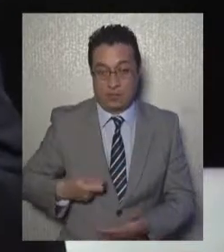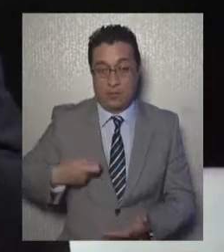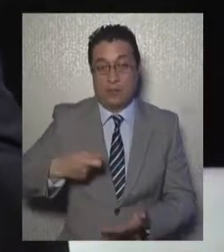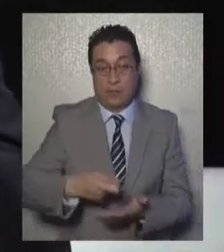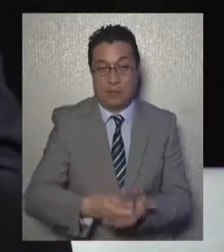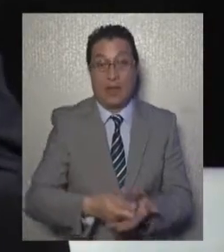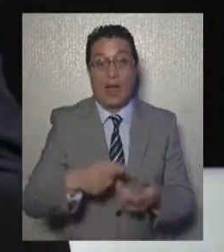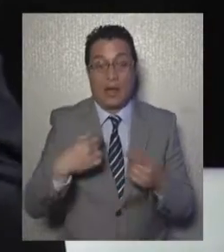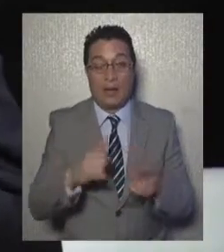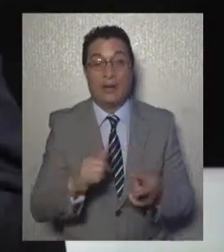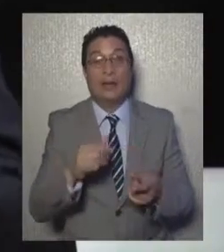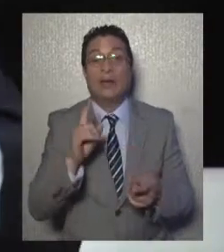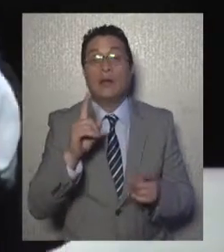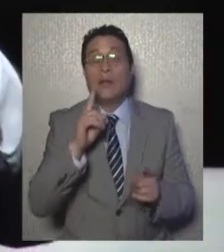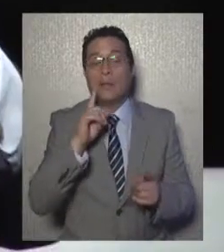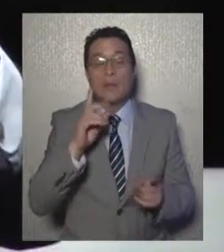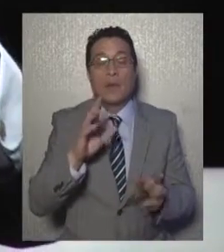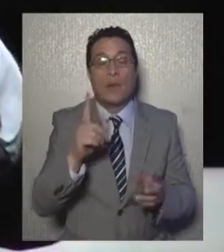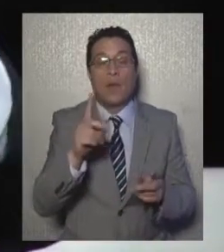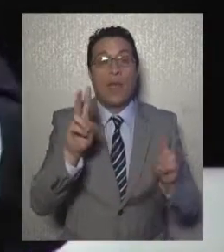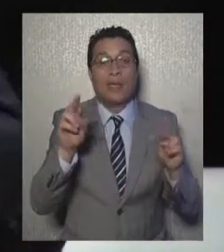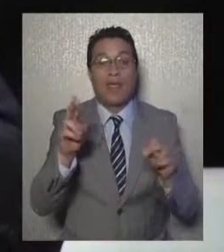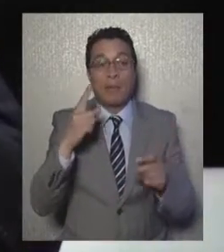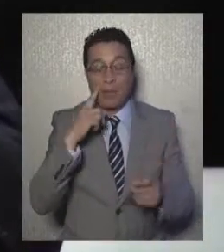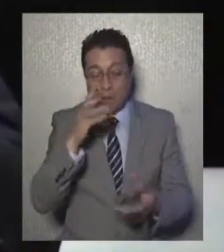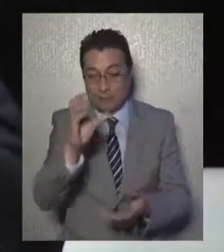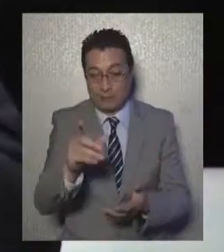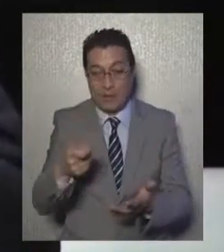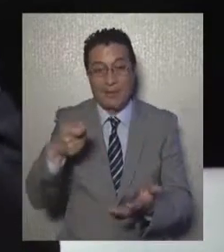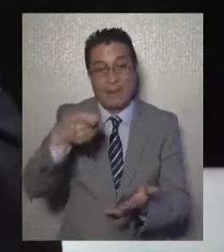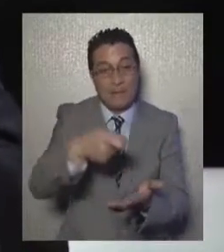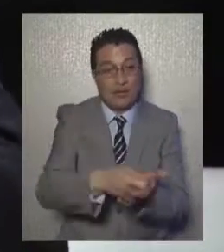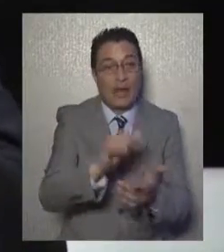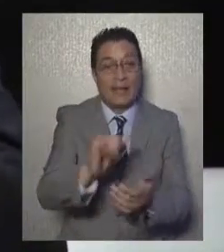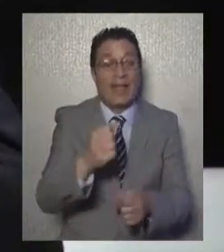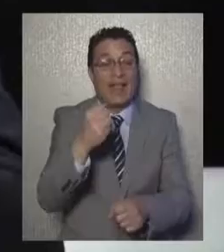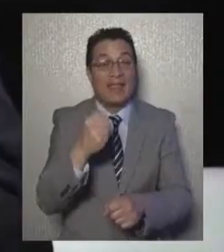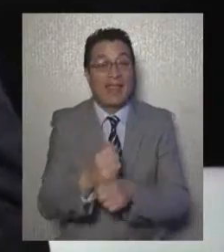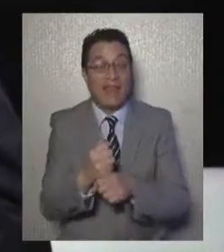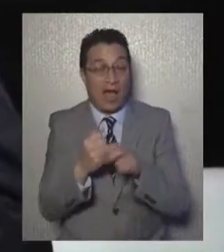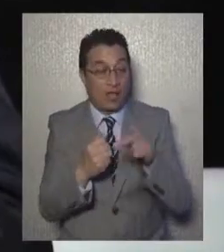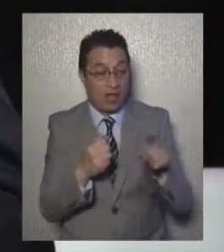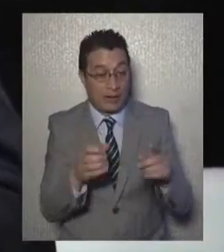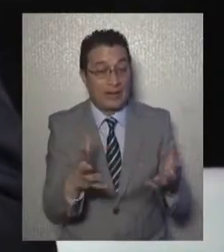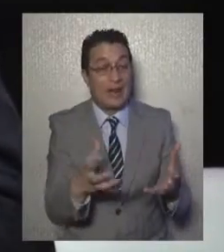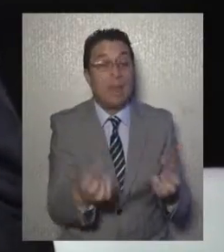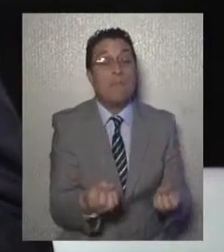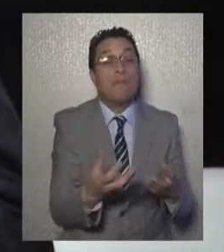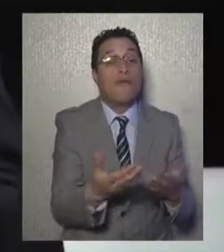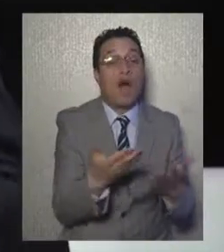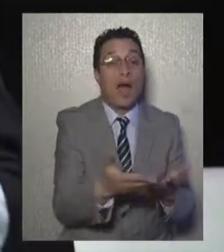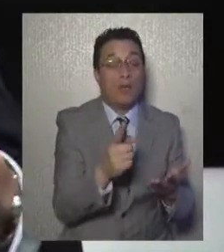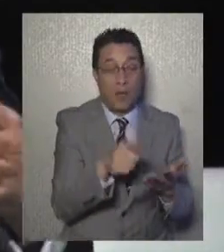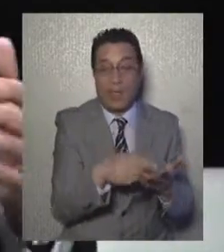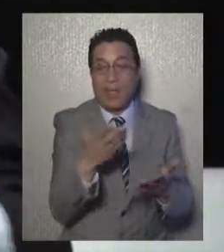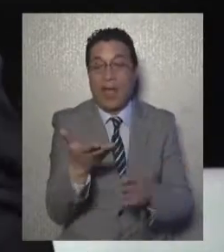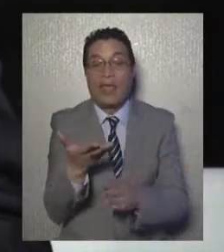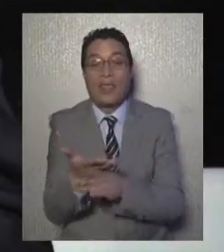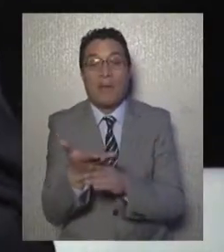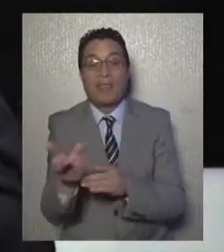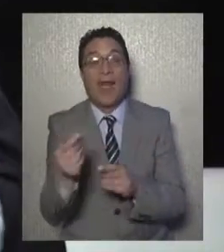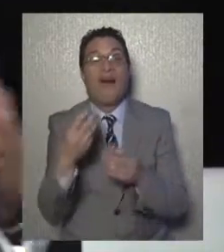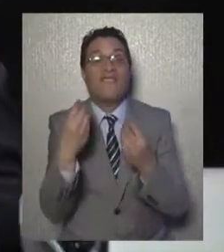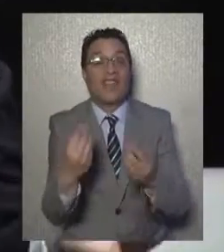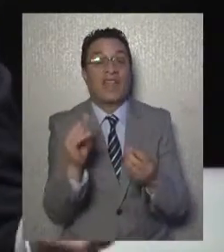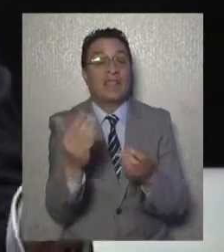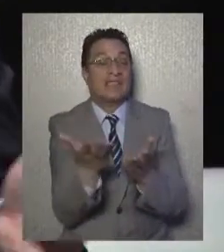y ni siquiera es un tema de ese inversionista y esos trabajadores, genero con esa inversión inmediatamente una demanda de bienes y servicios de